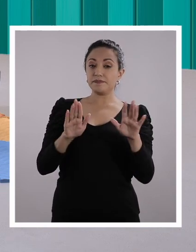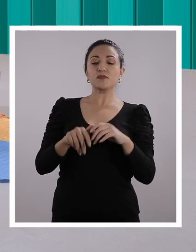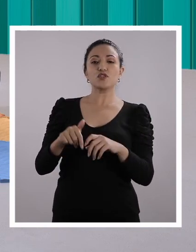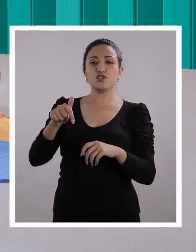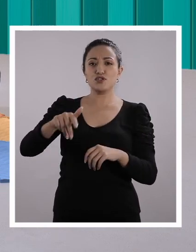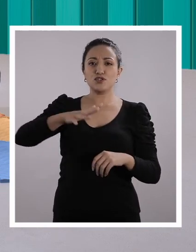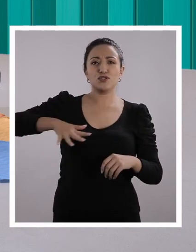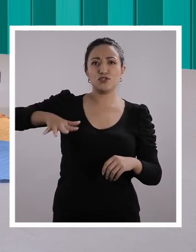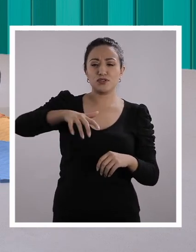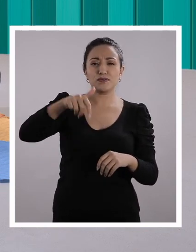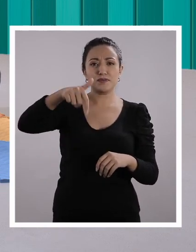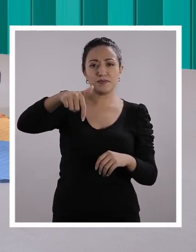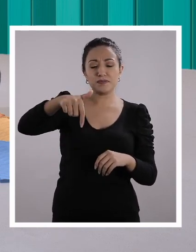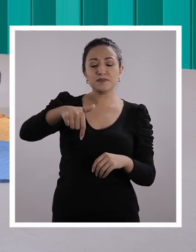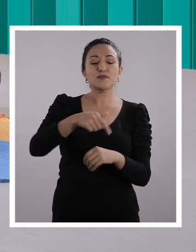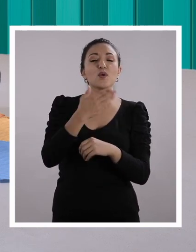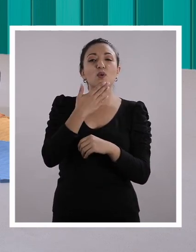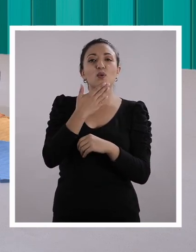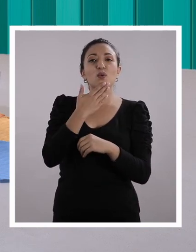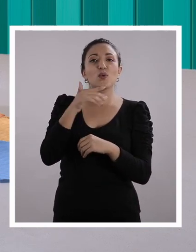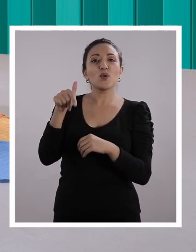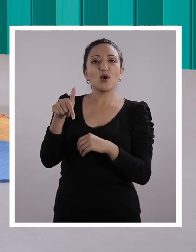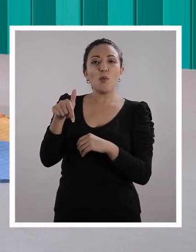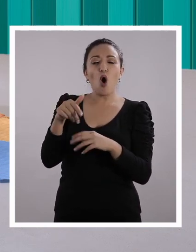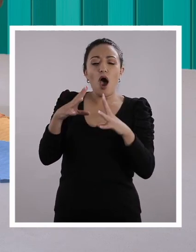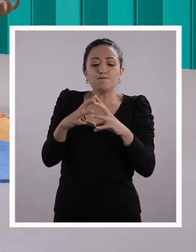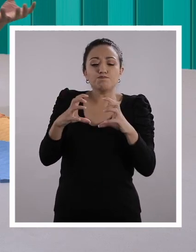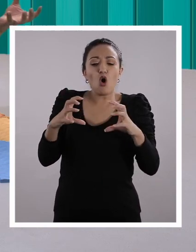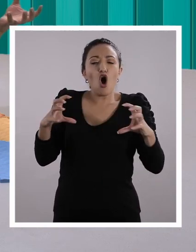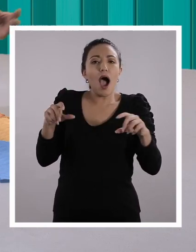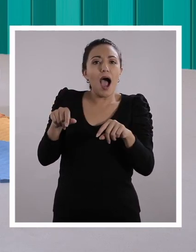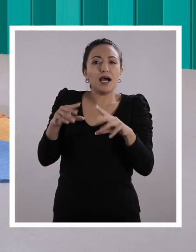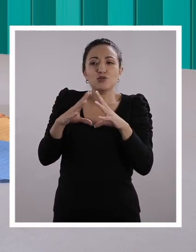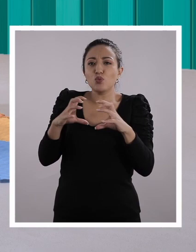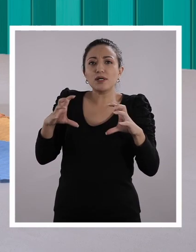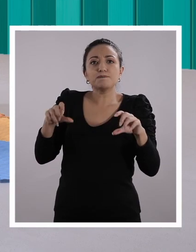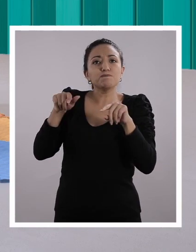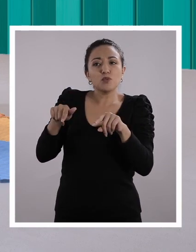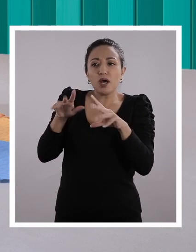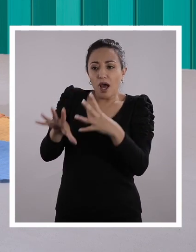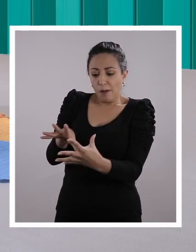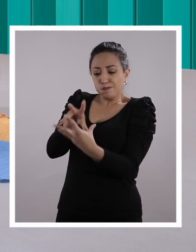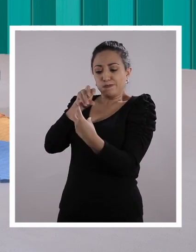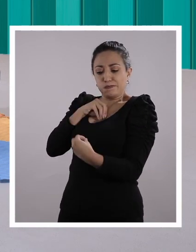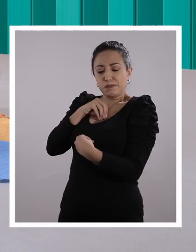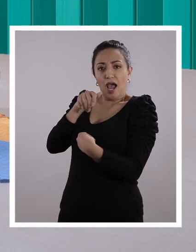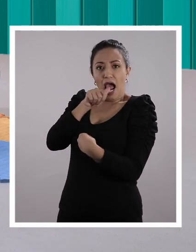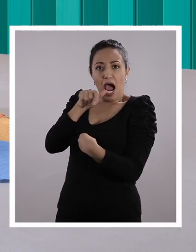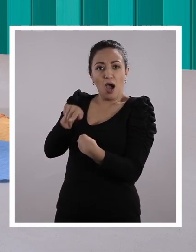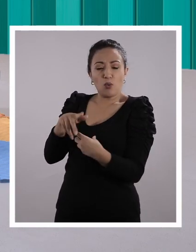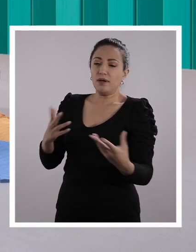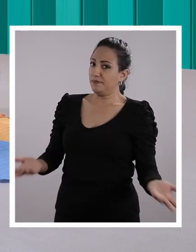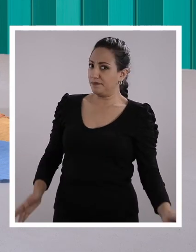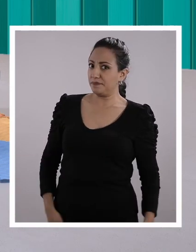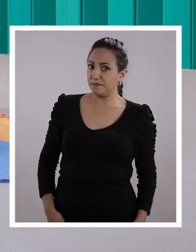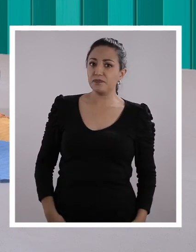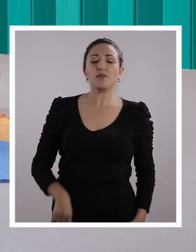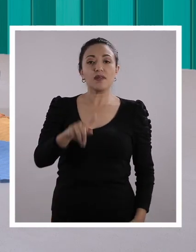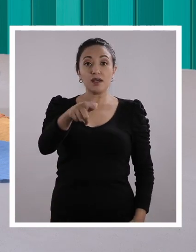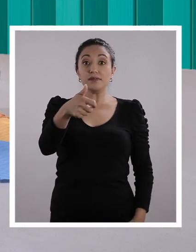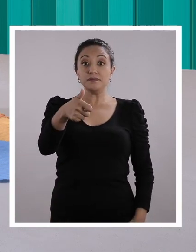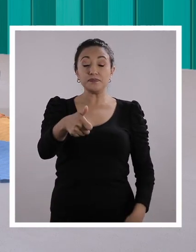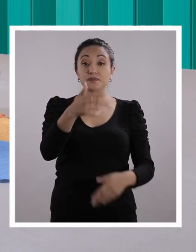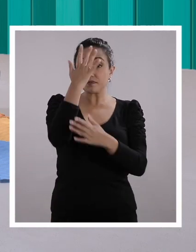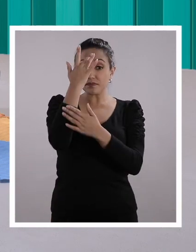es común y es como una esponja que absorbe el agua multi poético que bueno sí porque todo lo que aprendemos